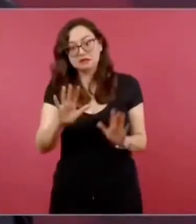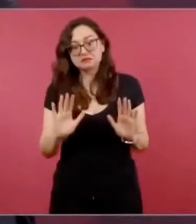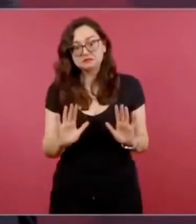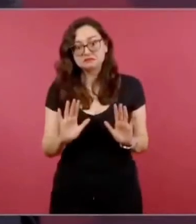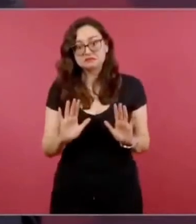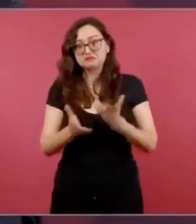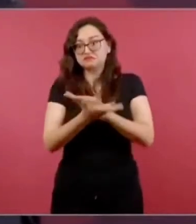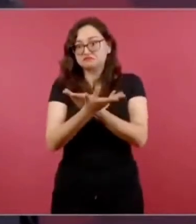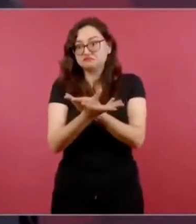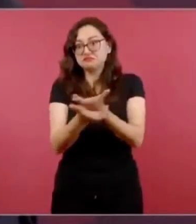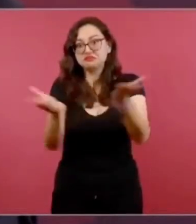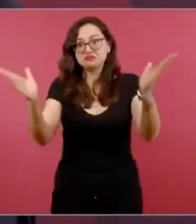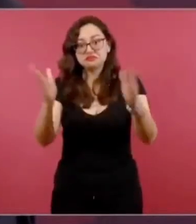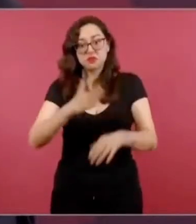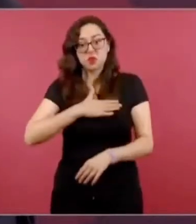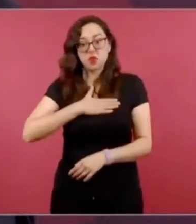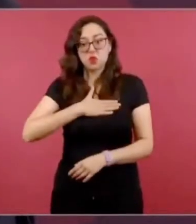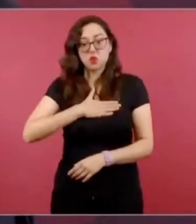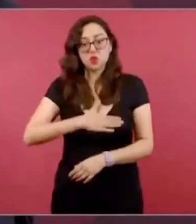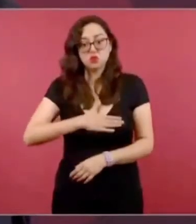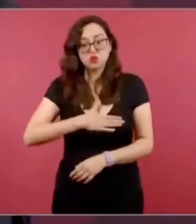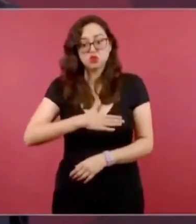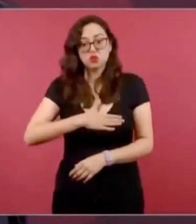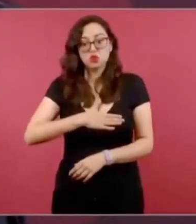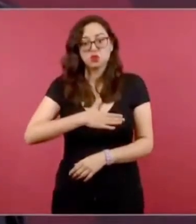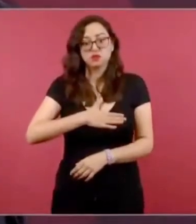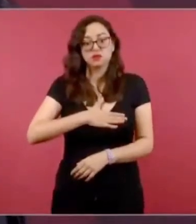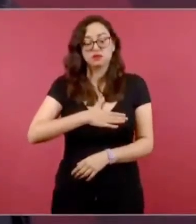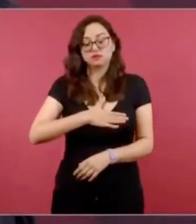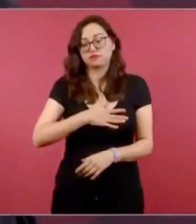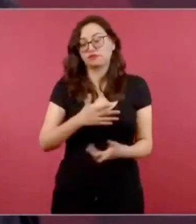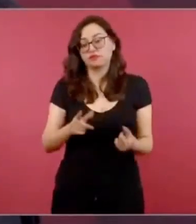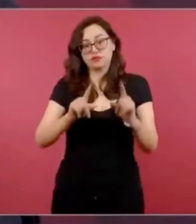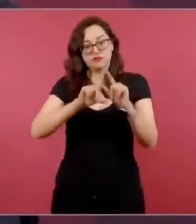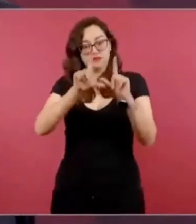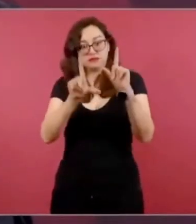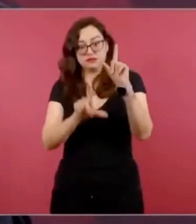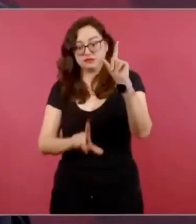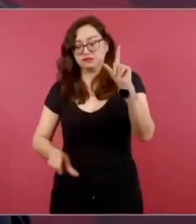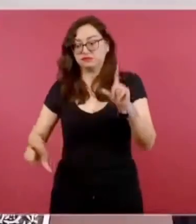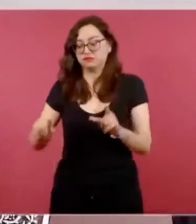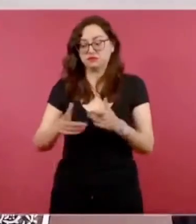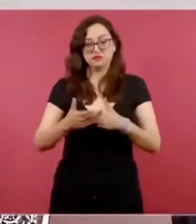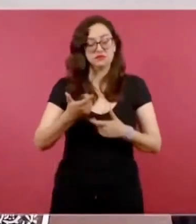con justicia y llega a millones de familias.